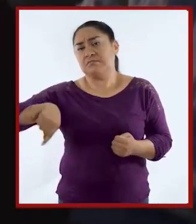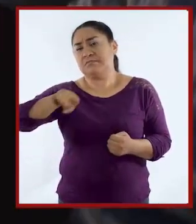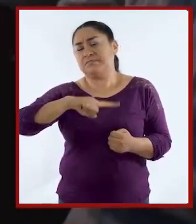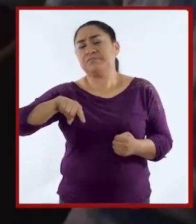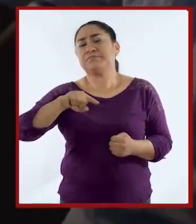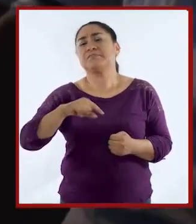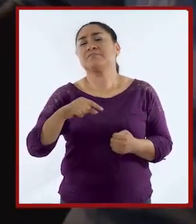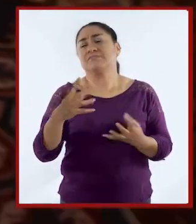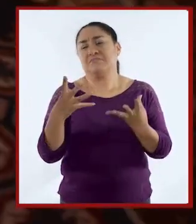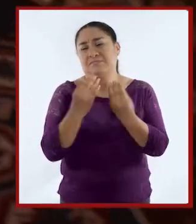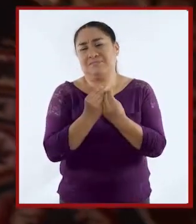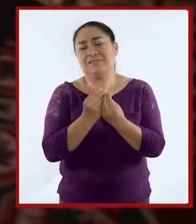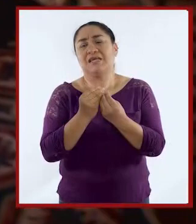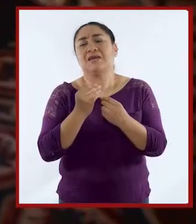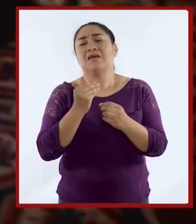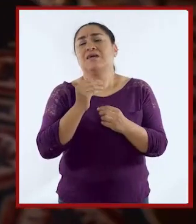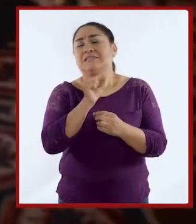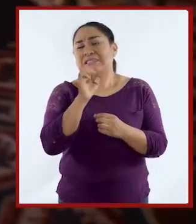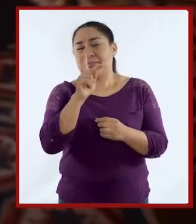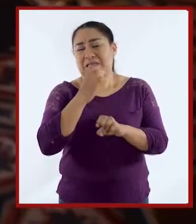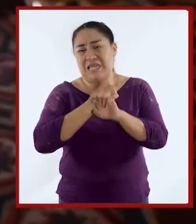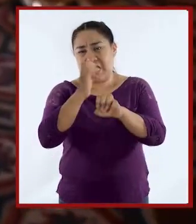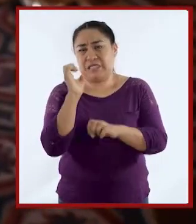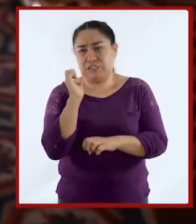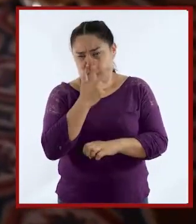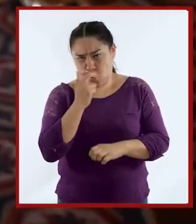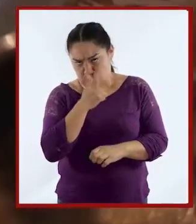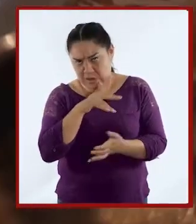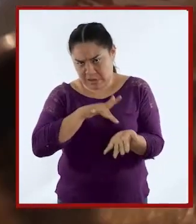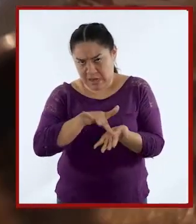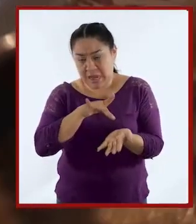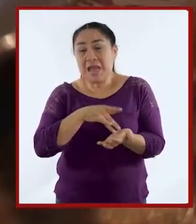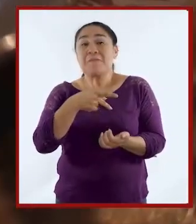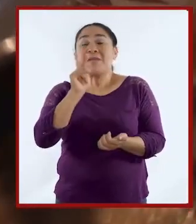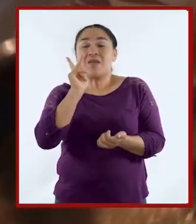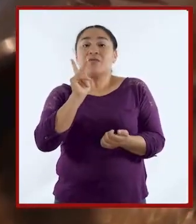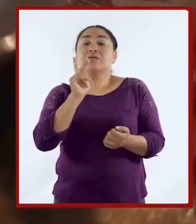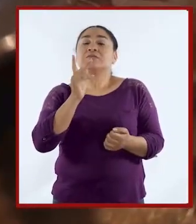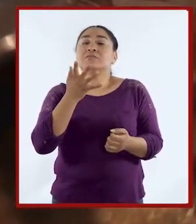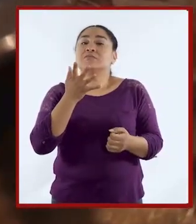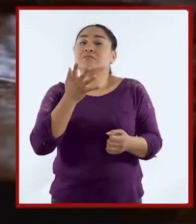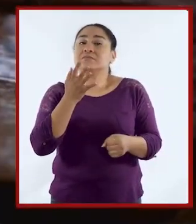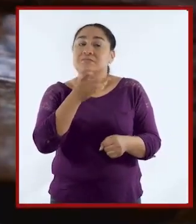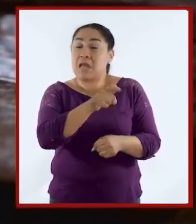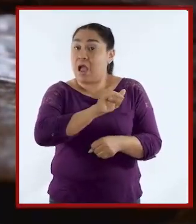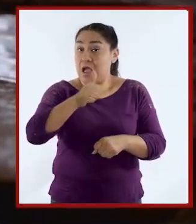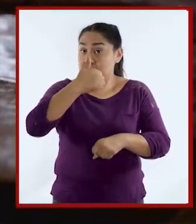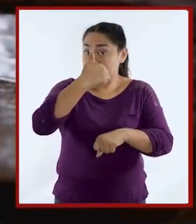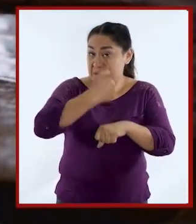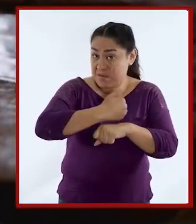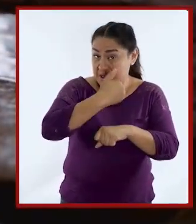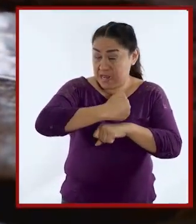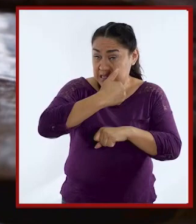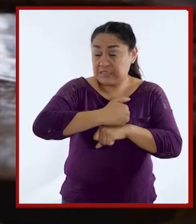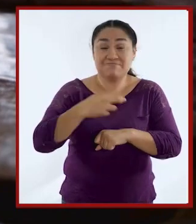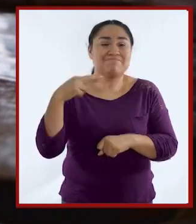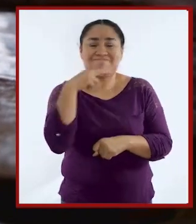personal de servicios educativos del estado de Chihuahua, pero como era expreso para